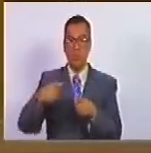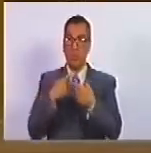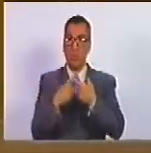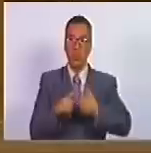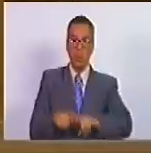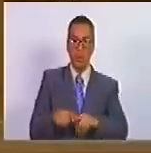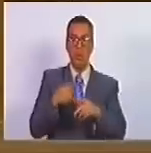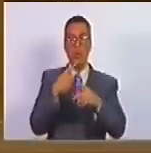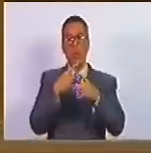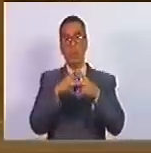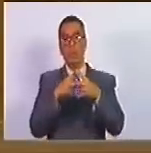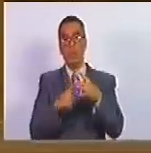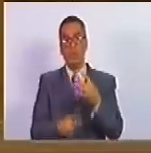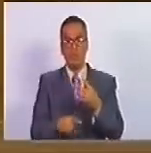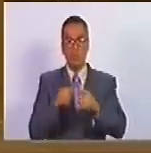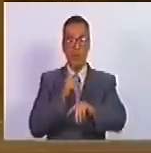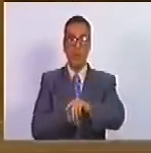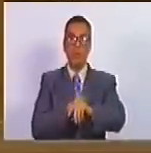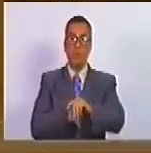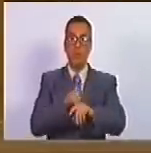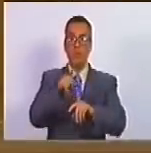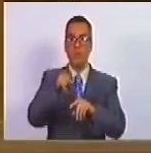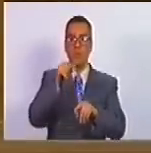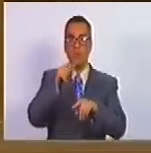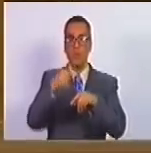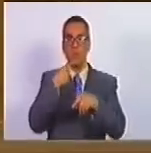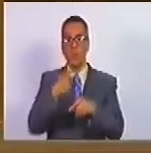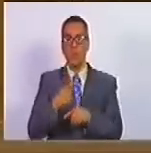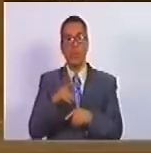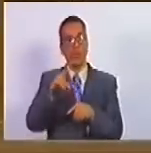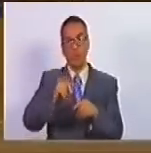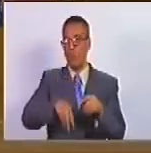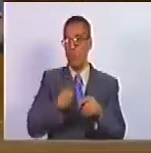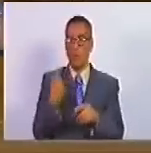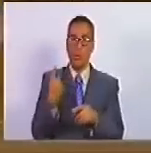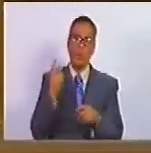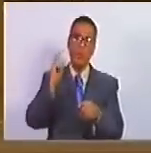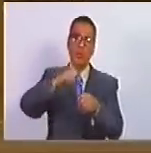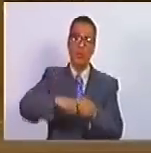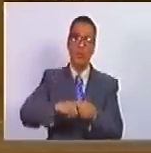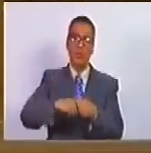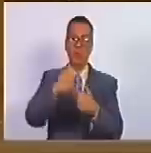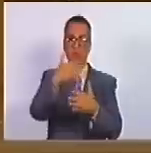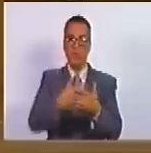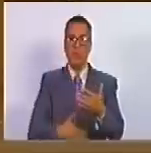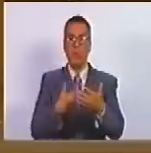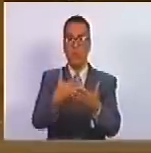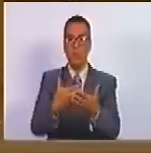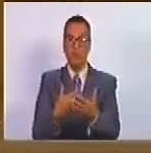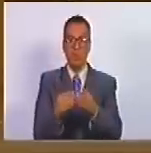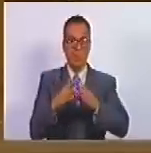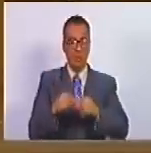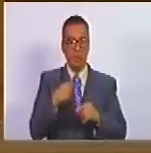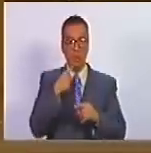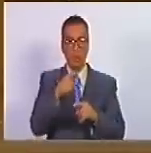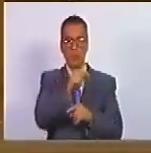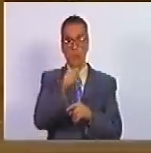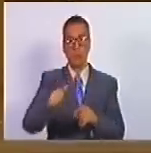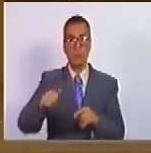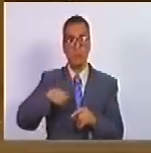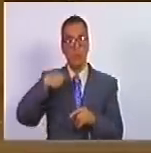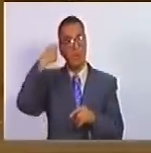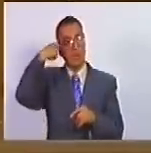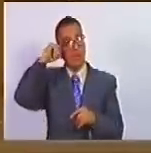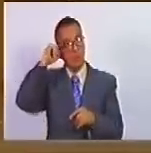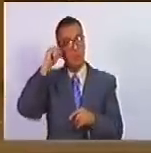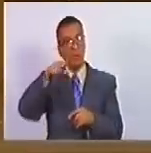por diversas situaciones que allí manifestaron no habían podido todavía consignar las postulaciones de ellos. Tenemos que recordar